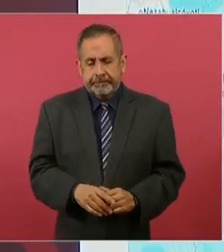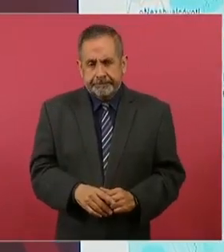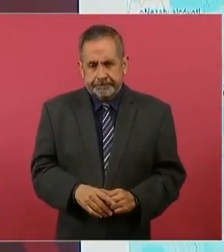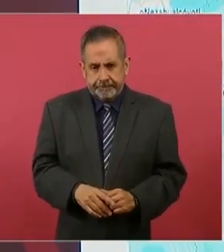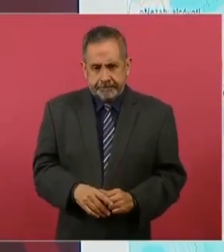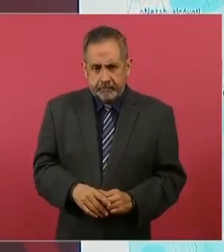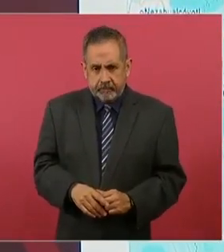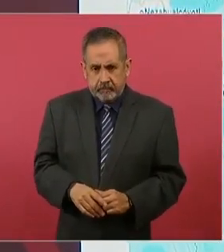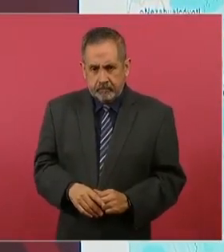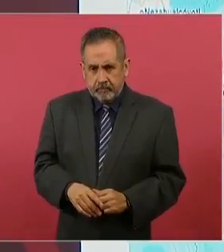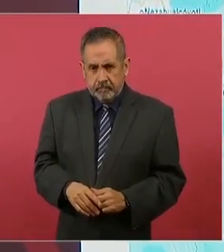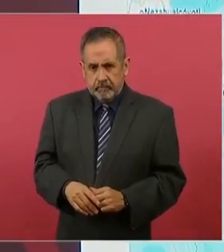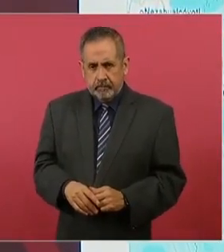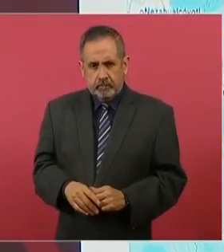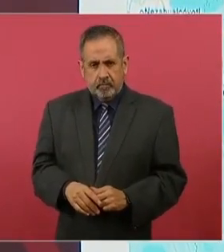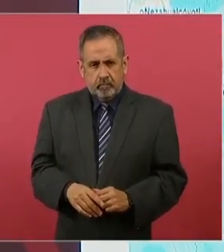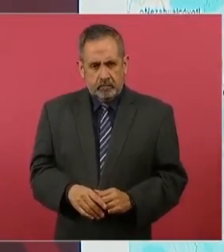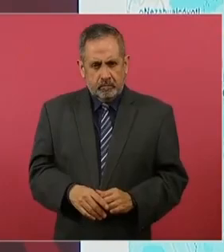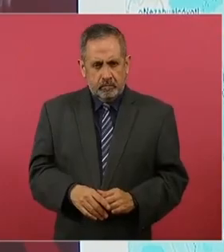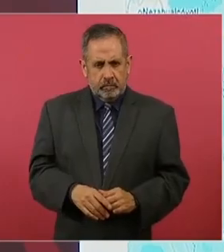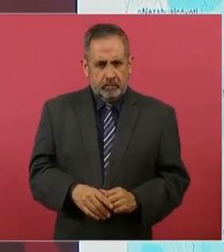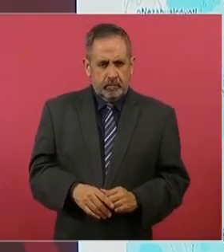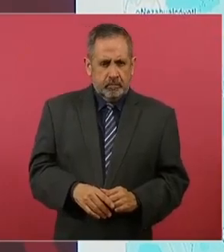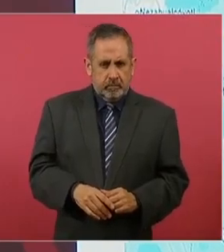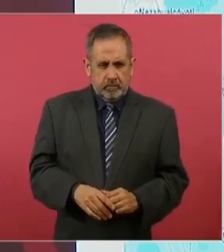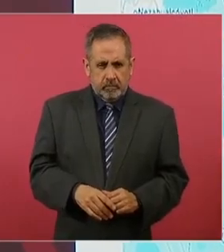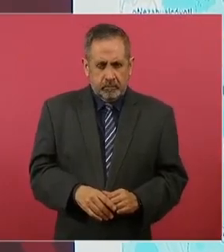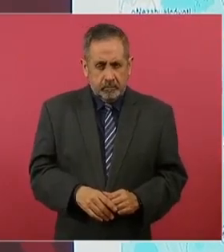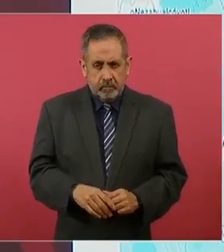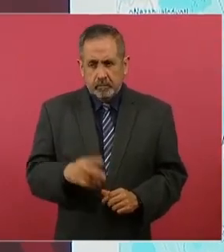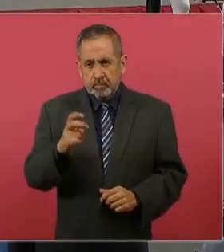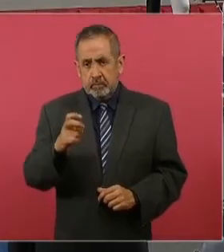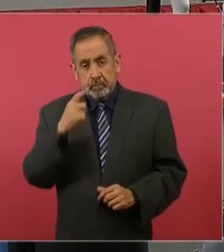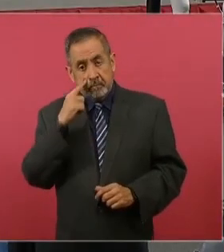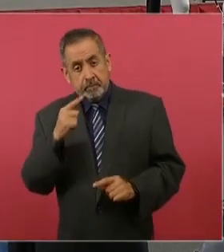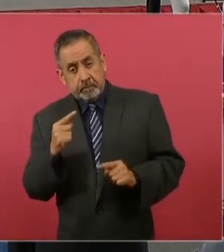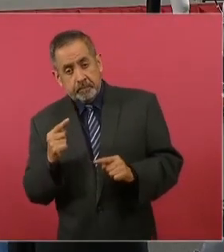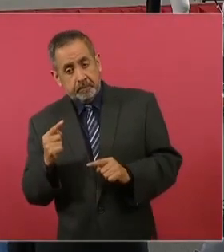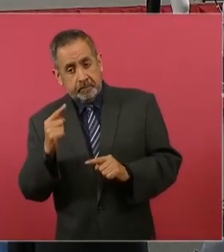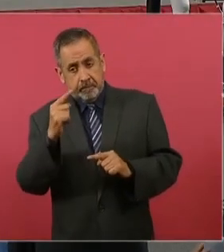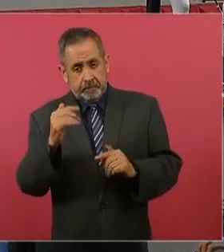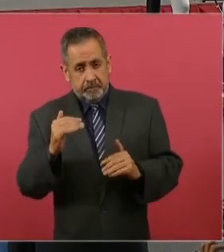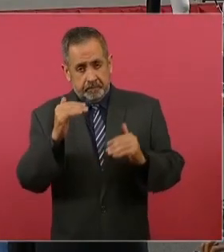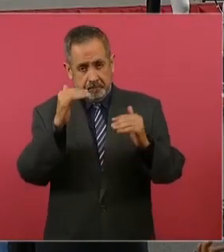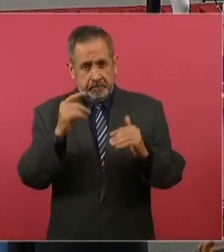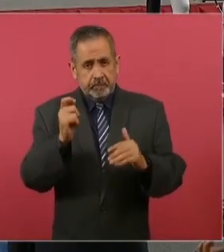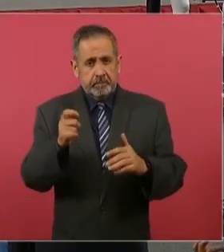se va a tener arriba